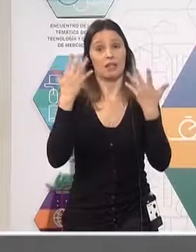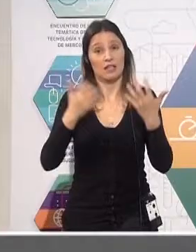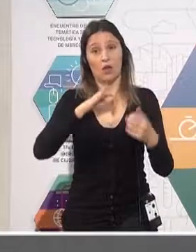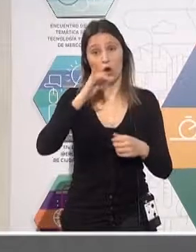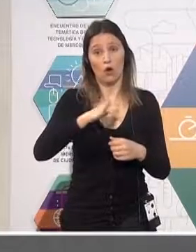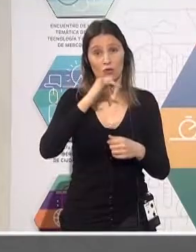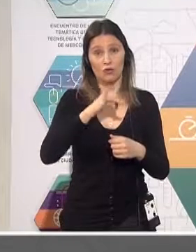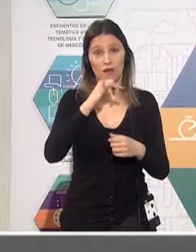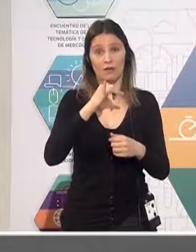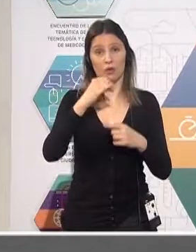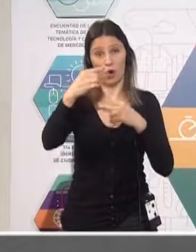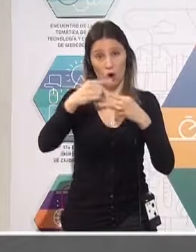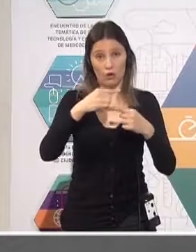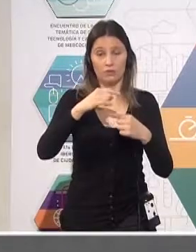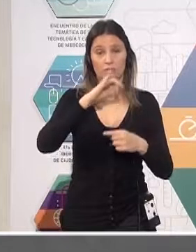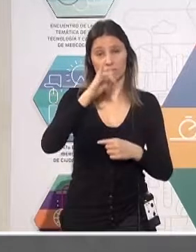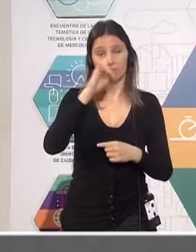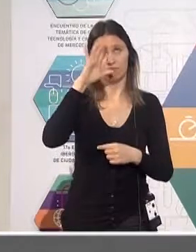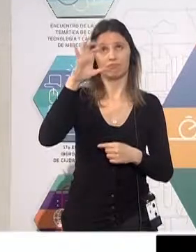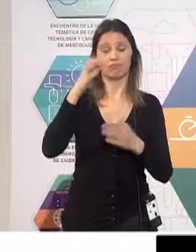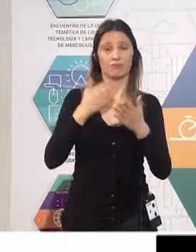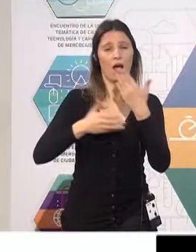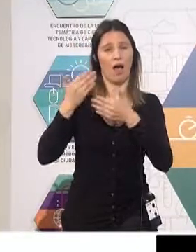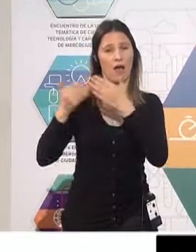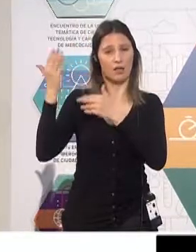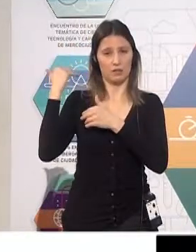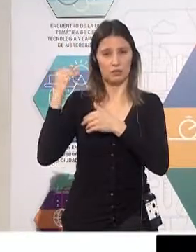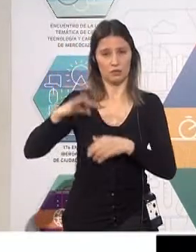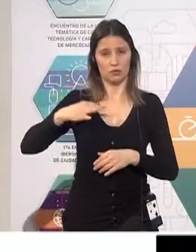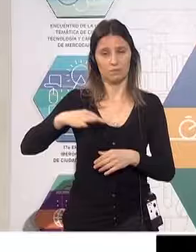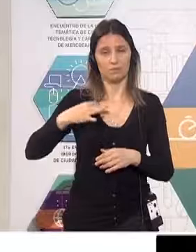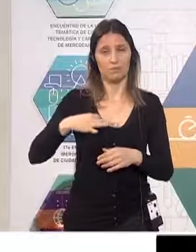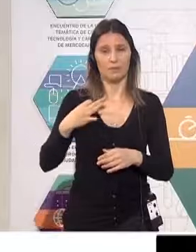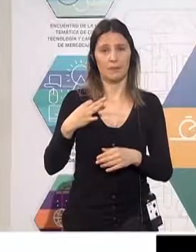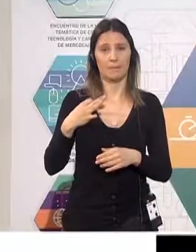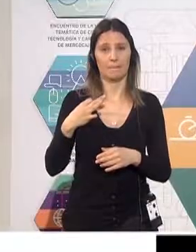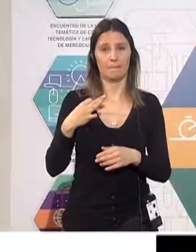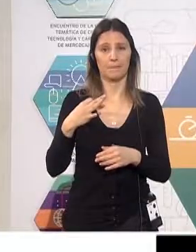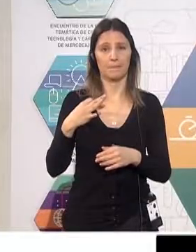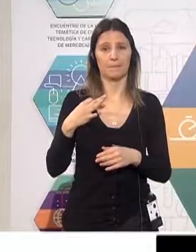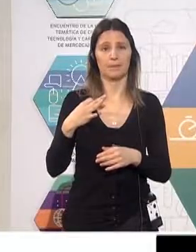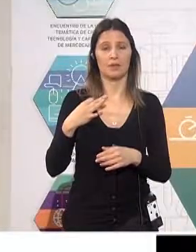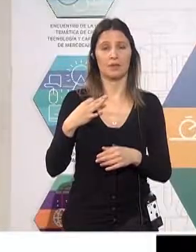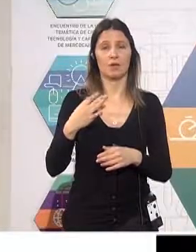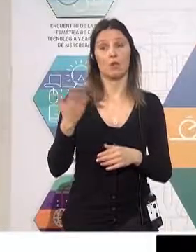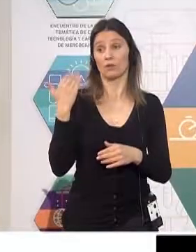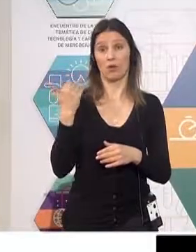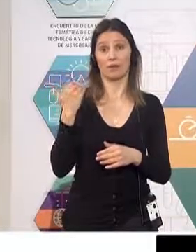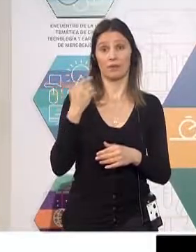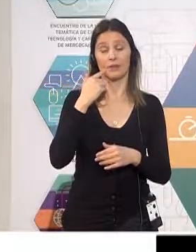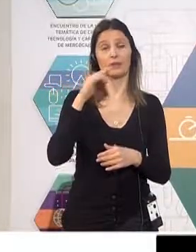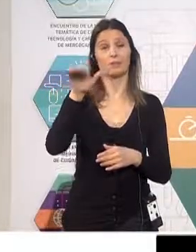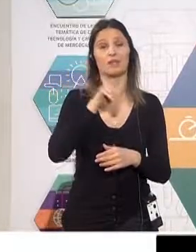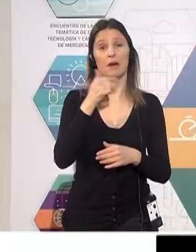es retrotraer me a un par de años este cuando me excitaron con un